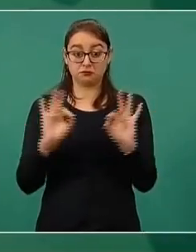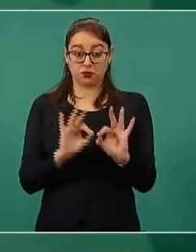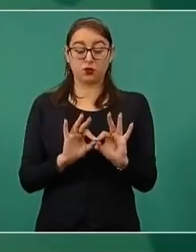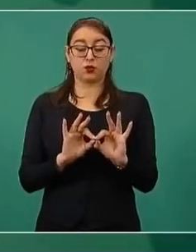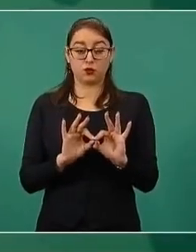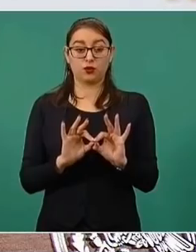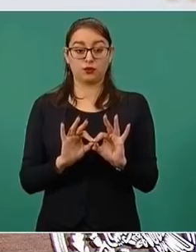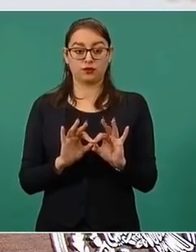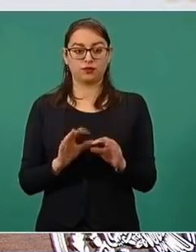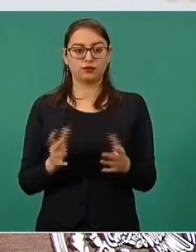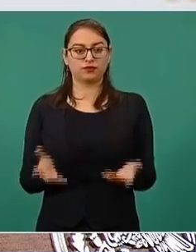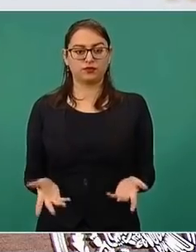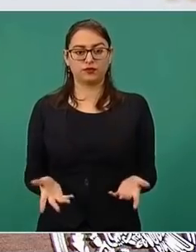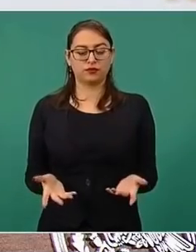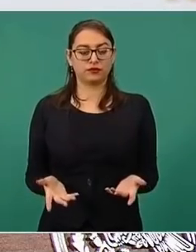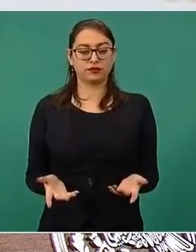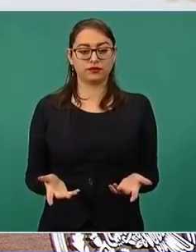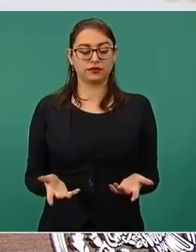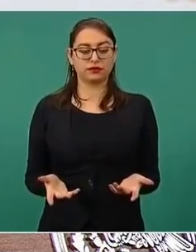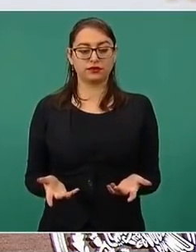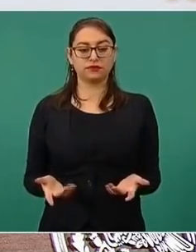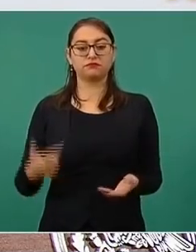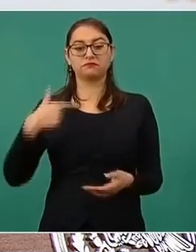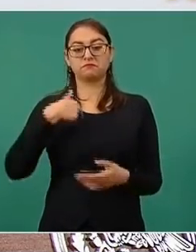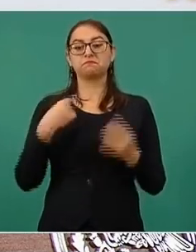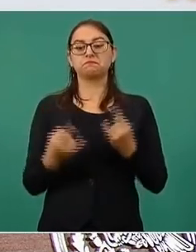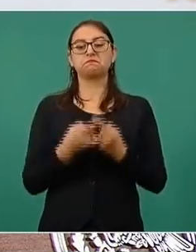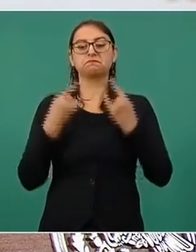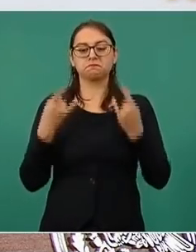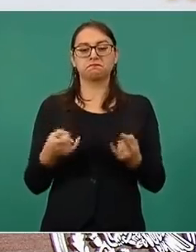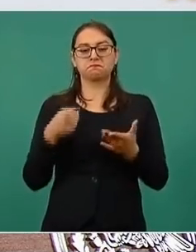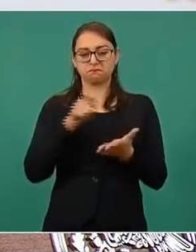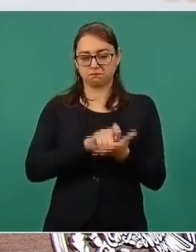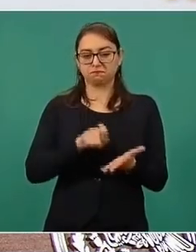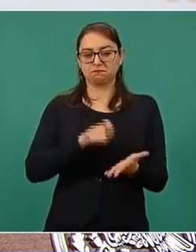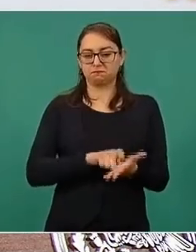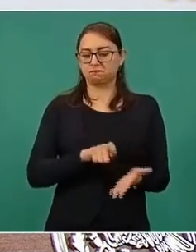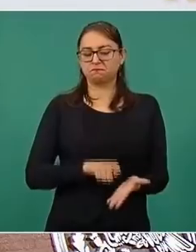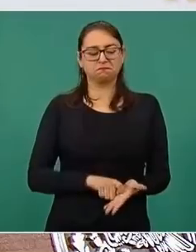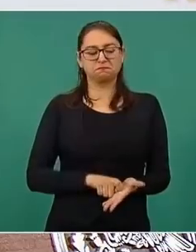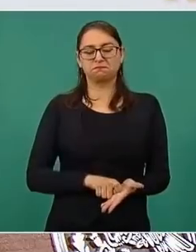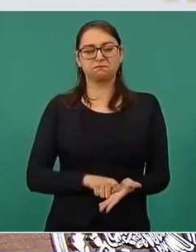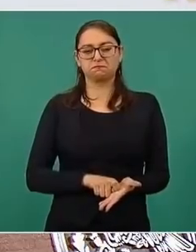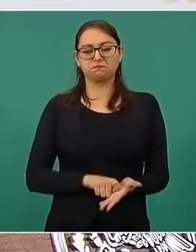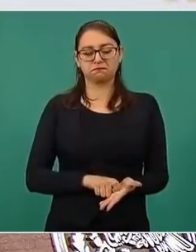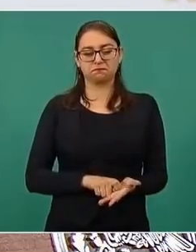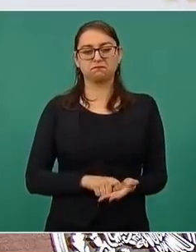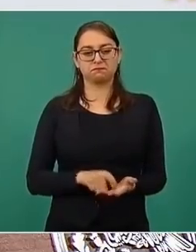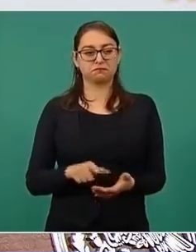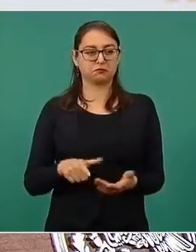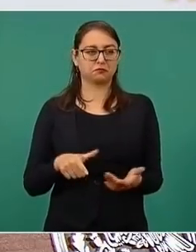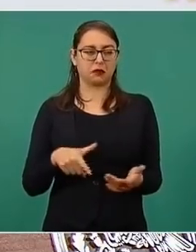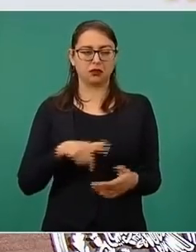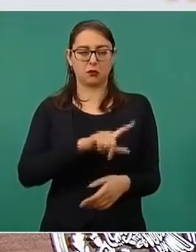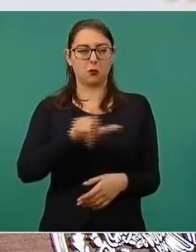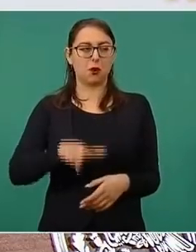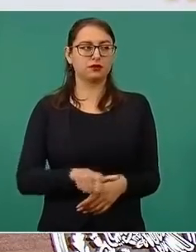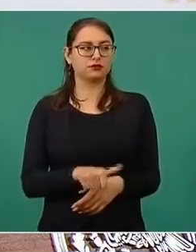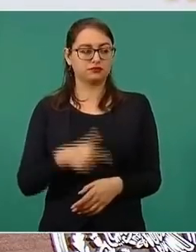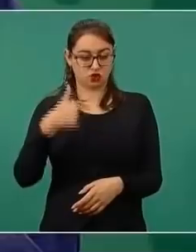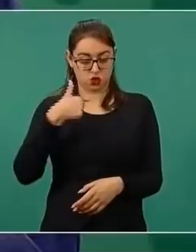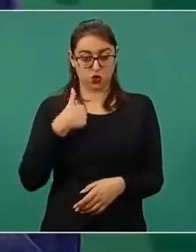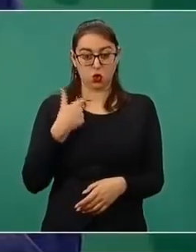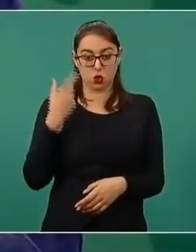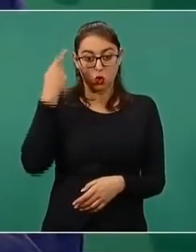escribir todas estas anécdotas después, porque cuando ya me jubile,